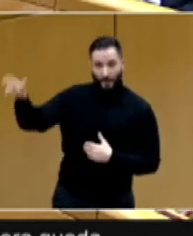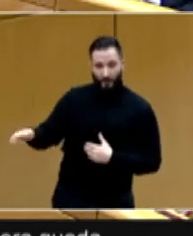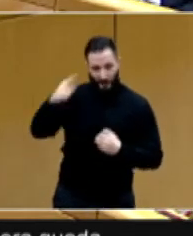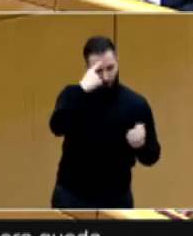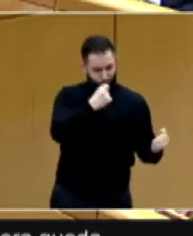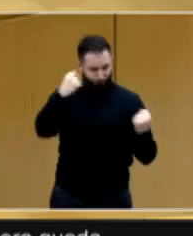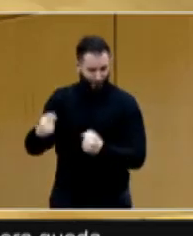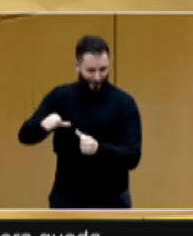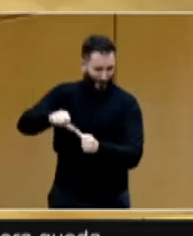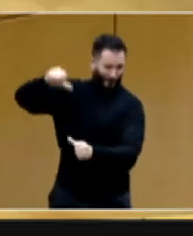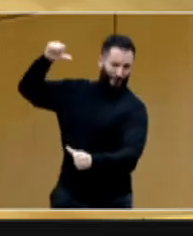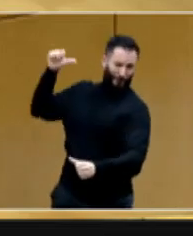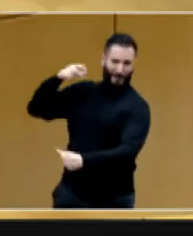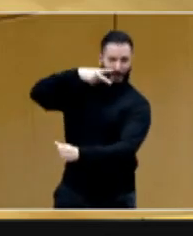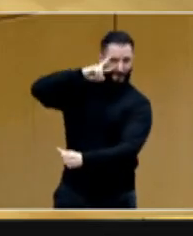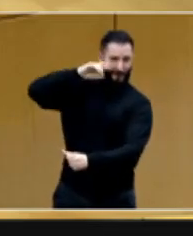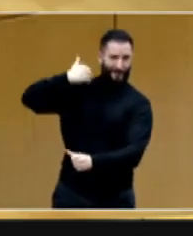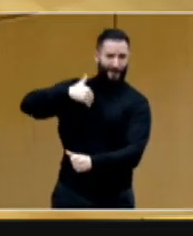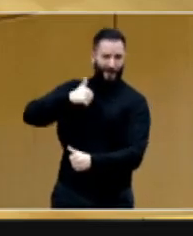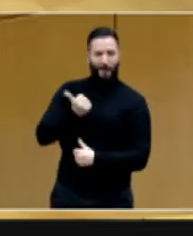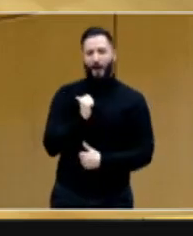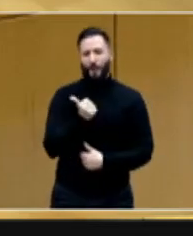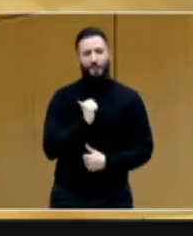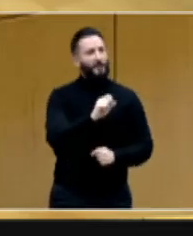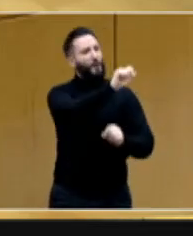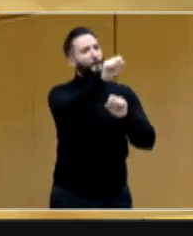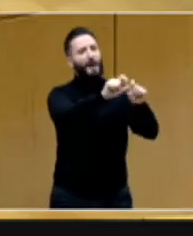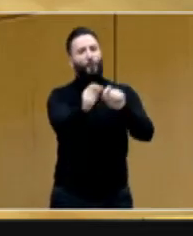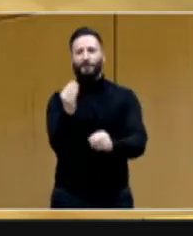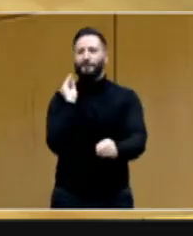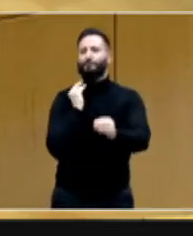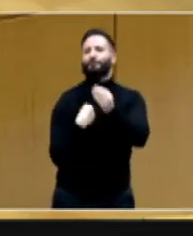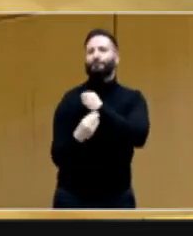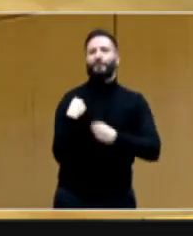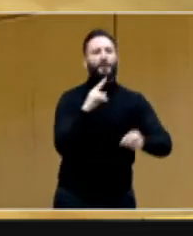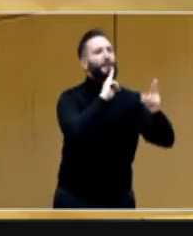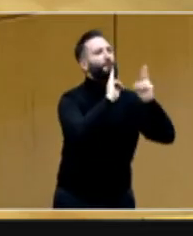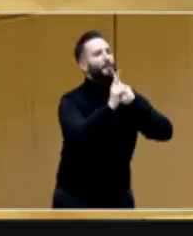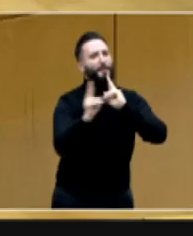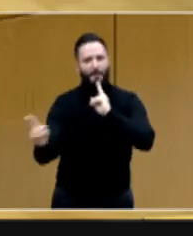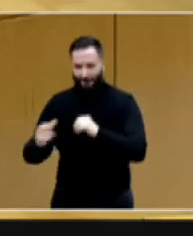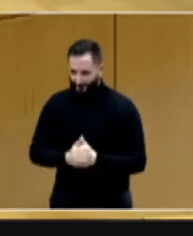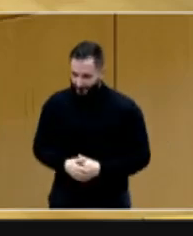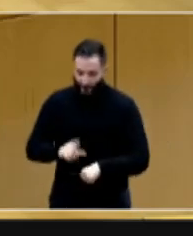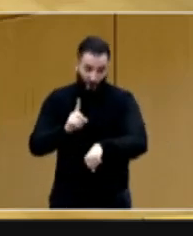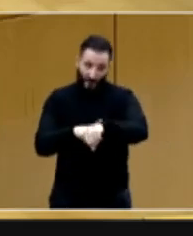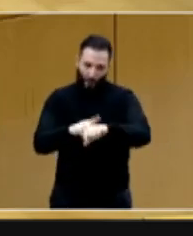viejo aprovechado ya a contestar algunas preguntas que se les pueden hacer por si luego se agota el tiempo